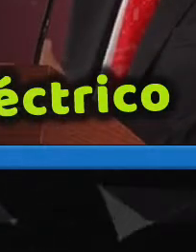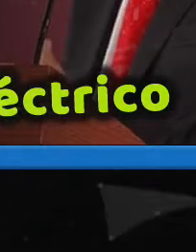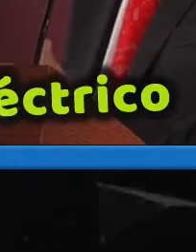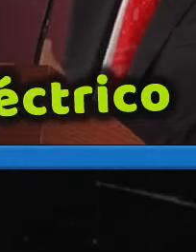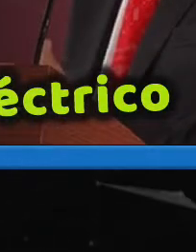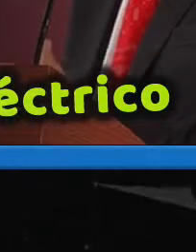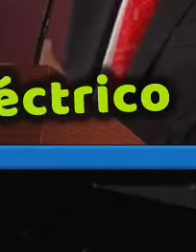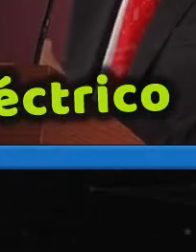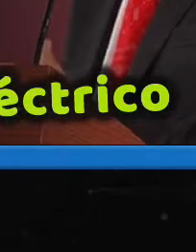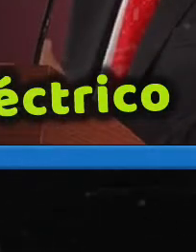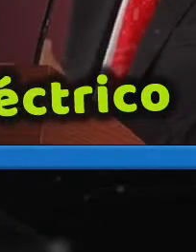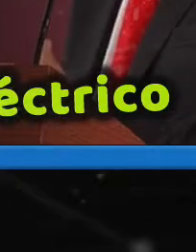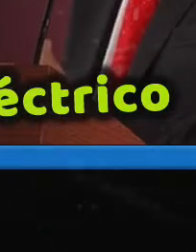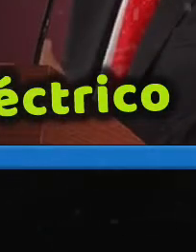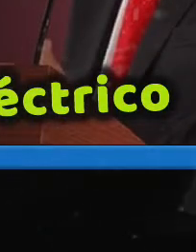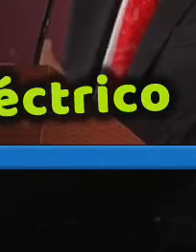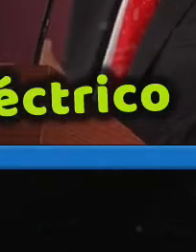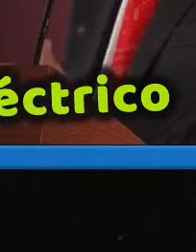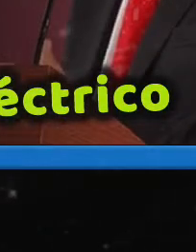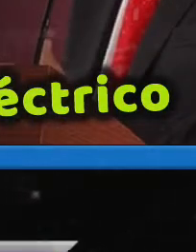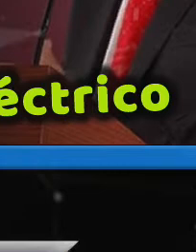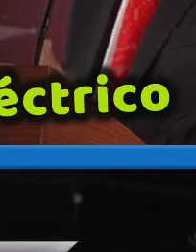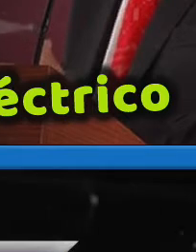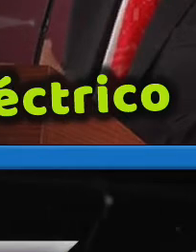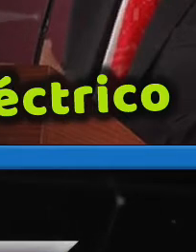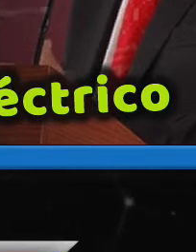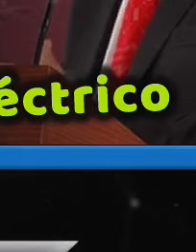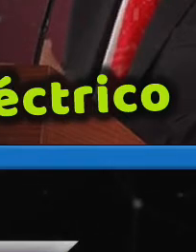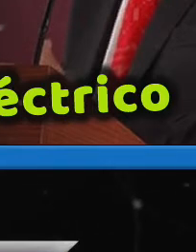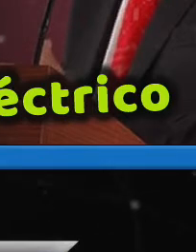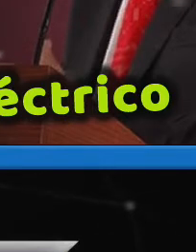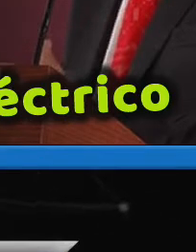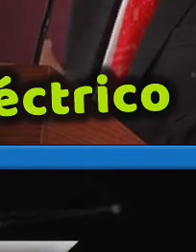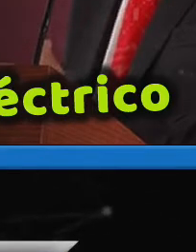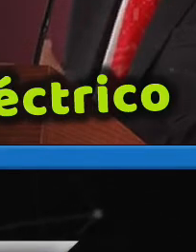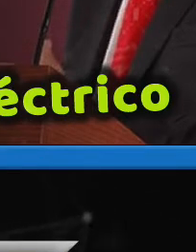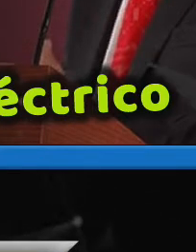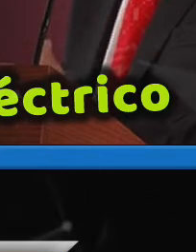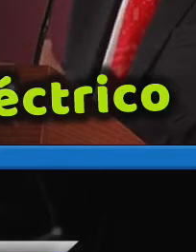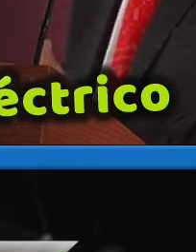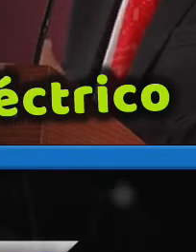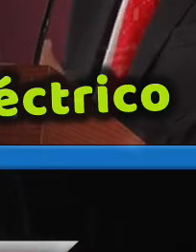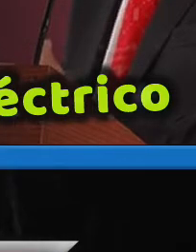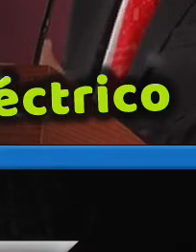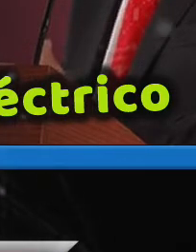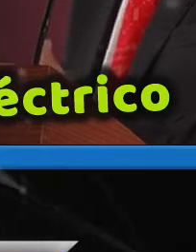Ya estás informado. No olvides darle like a este video, comparte y suscríbete a Escucha Diario.